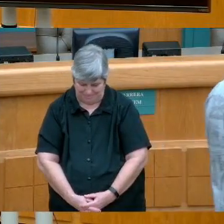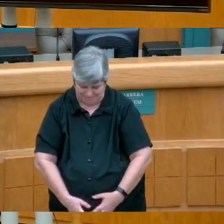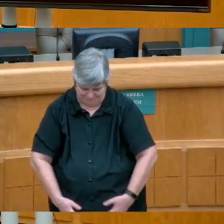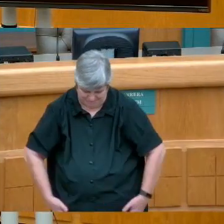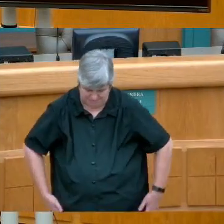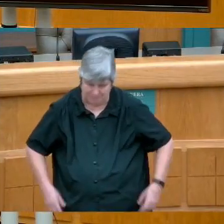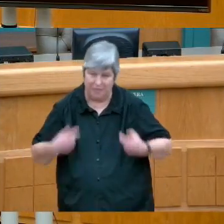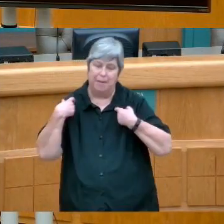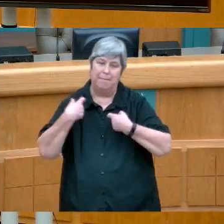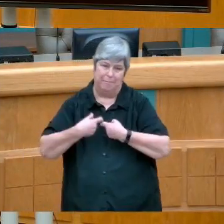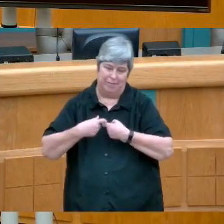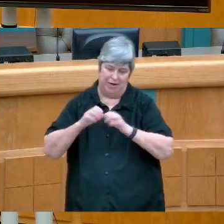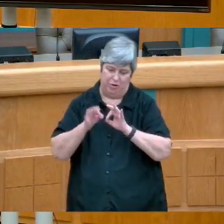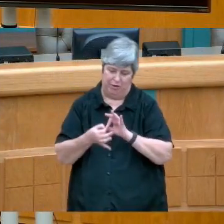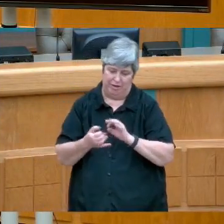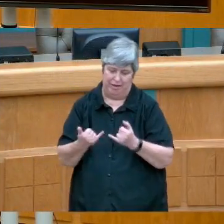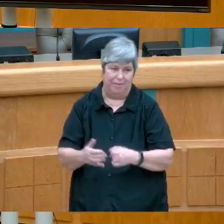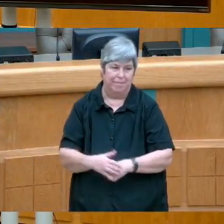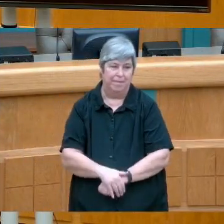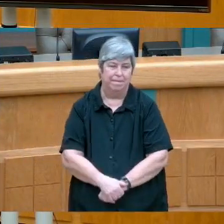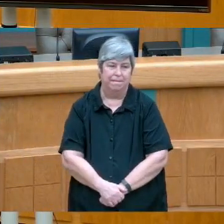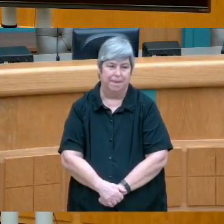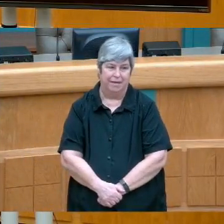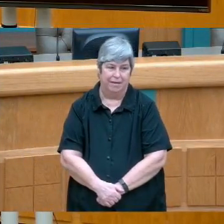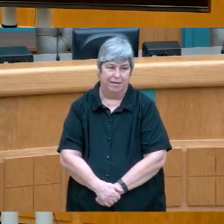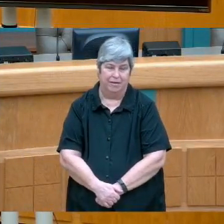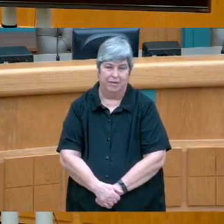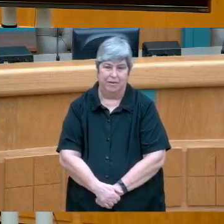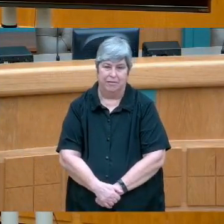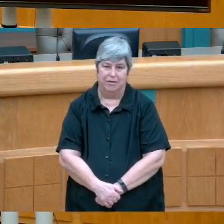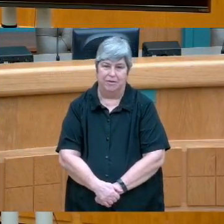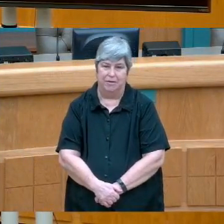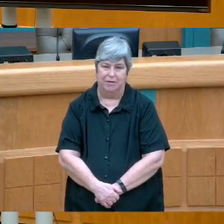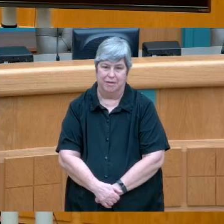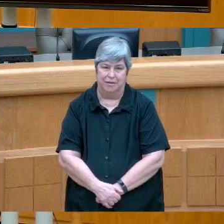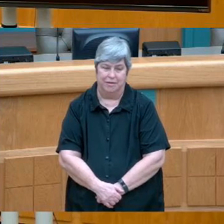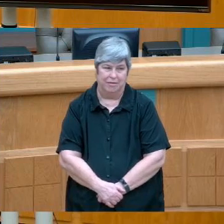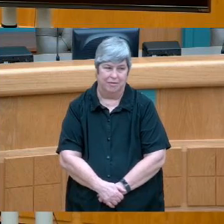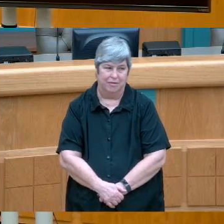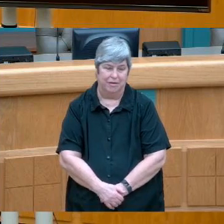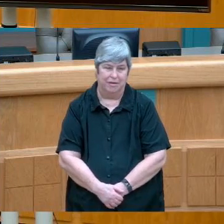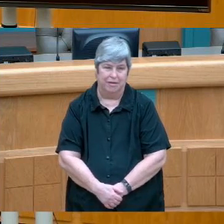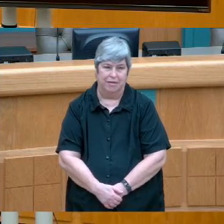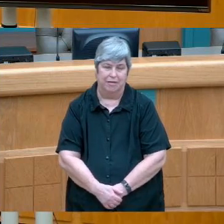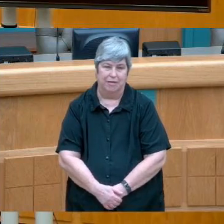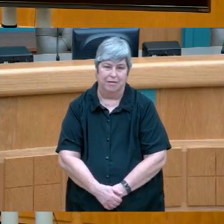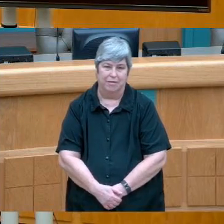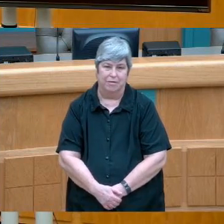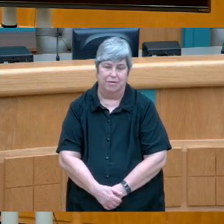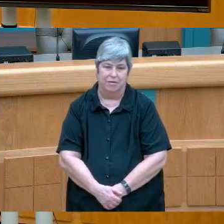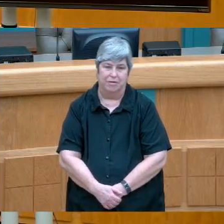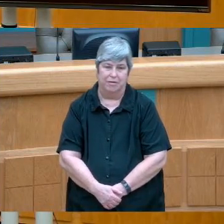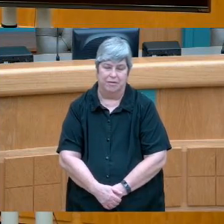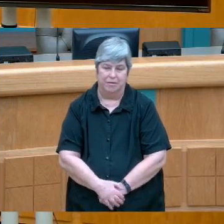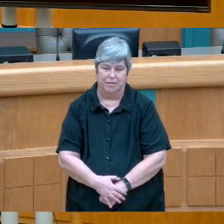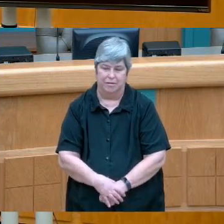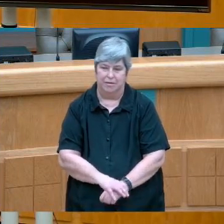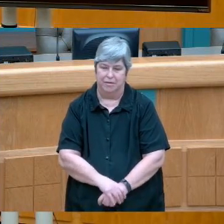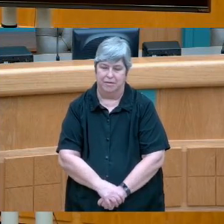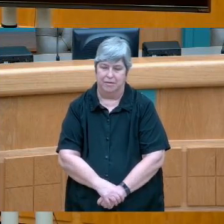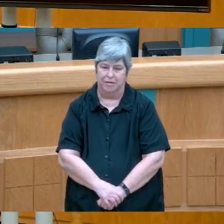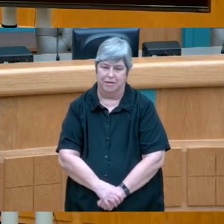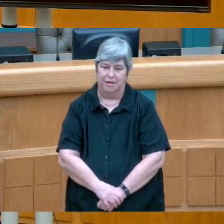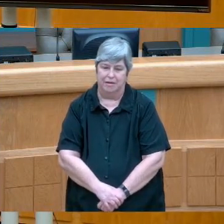Muy buenas tardes, soy el Dr. Tissot, director del Conrad Butcher Institute y asociado, profesor de